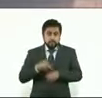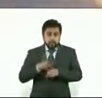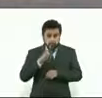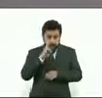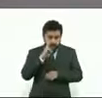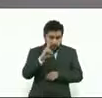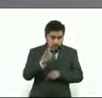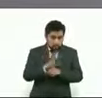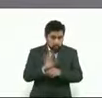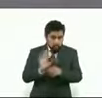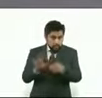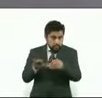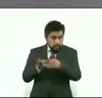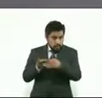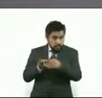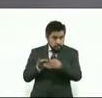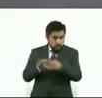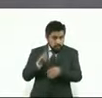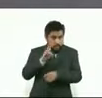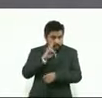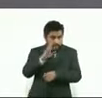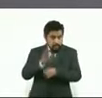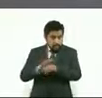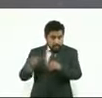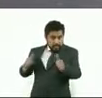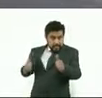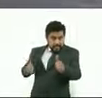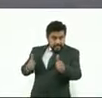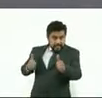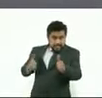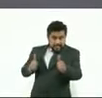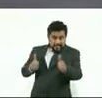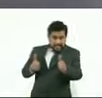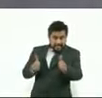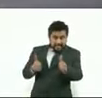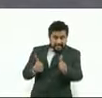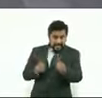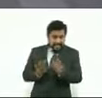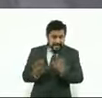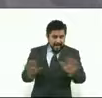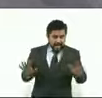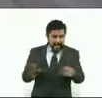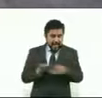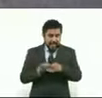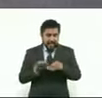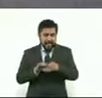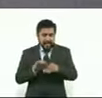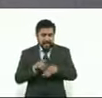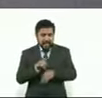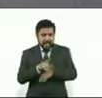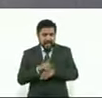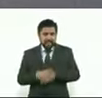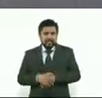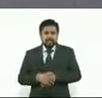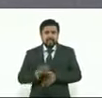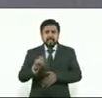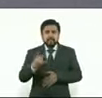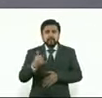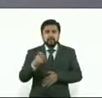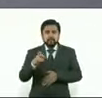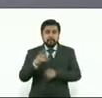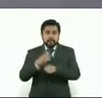lejos. Vean ustedes cómo le está cortando ya la diferencia a Eloy Sánchez, que se mantiene en la